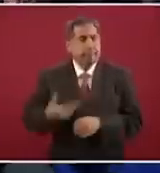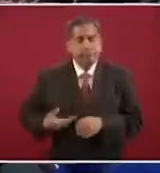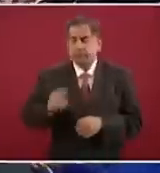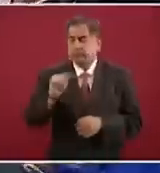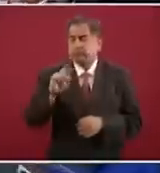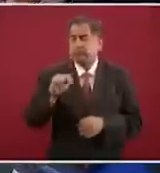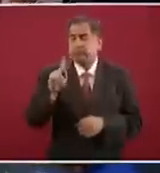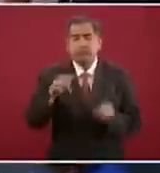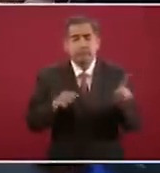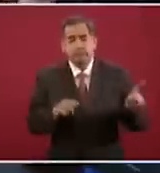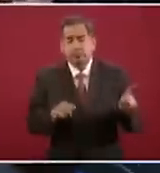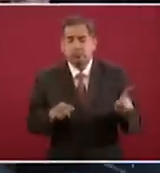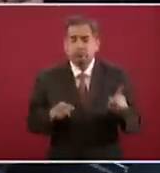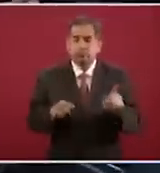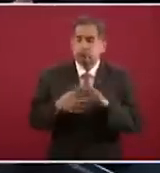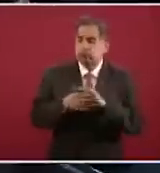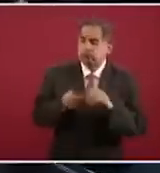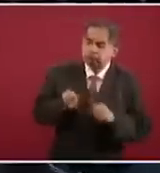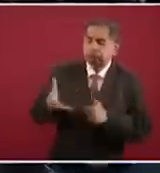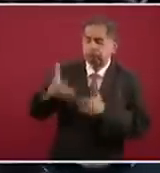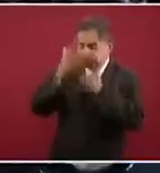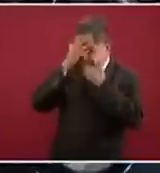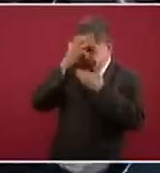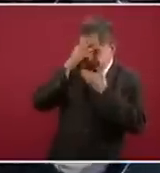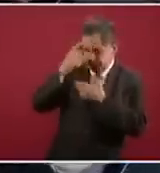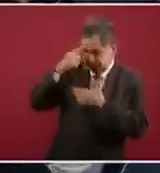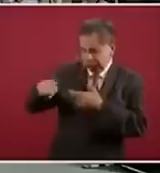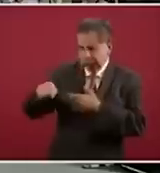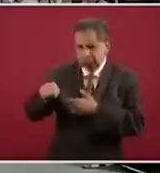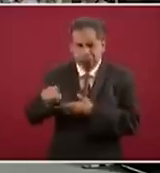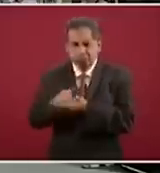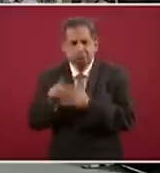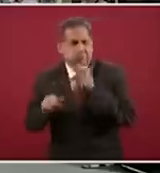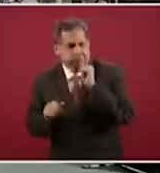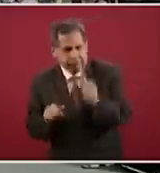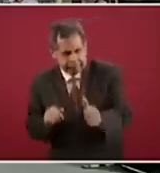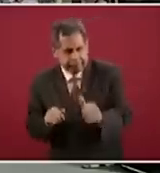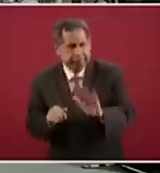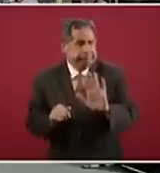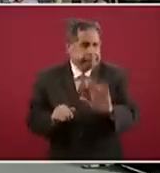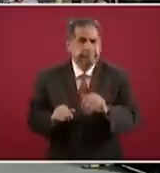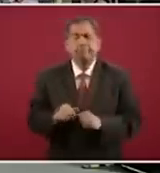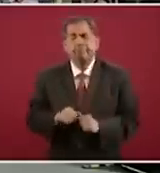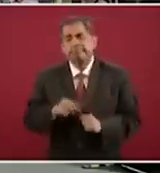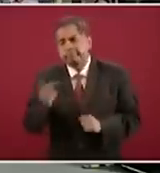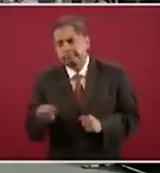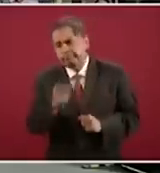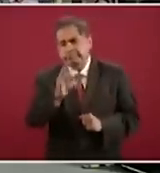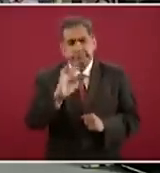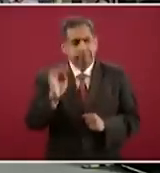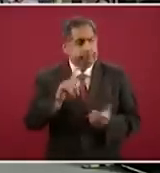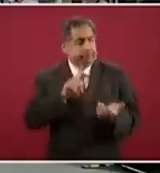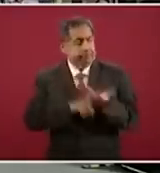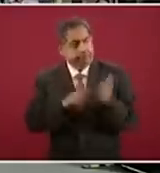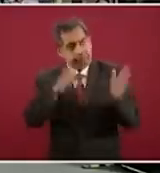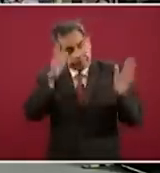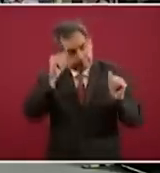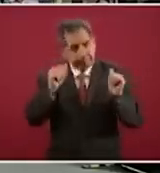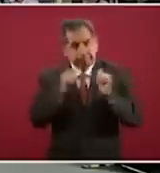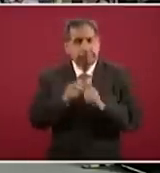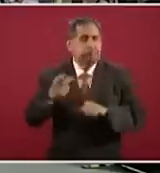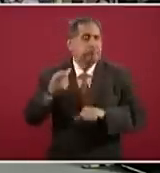no declarara como terroristas a los cárteles de la droga, pero hay algunas preguntas sobre si se pactó algo con el